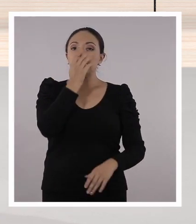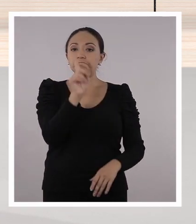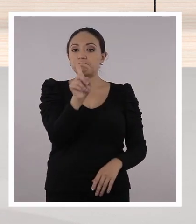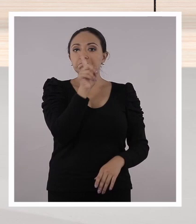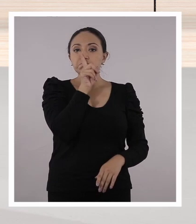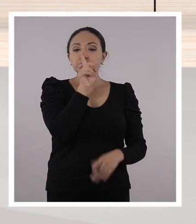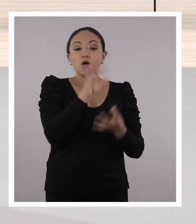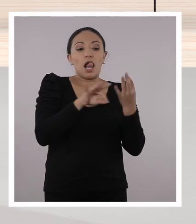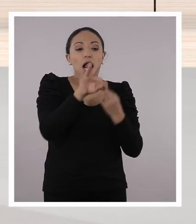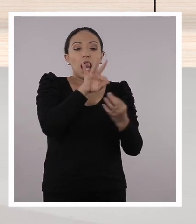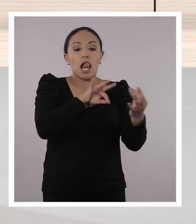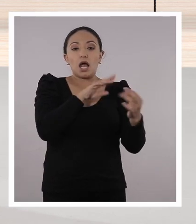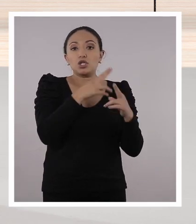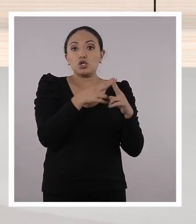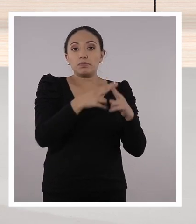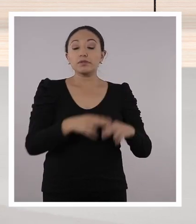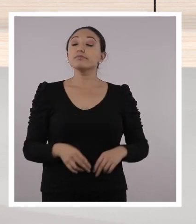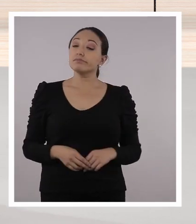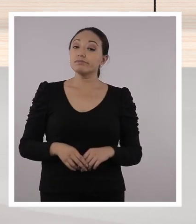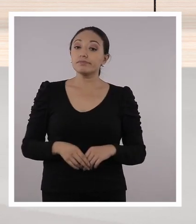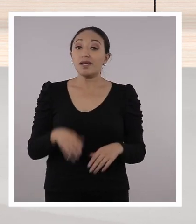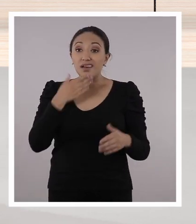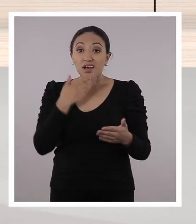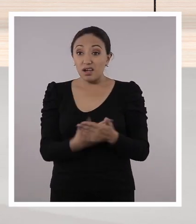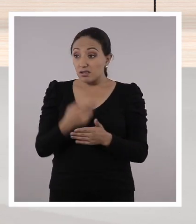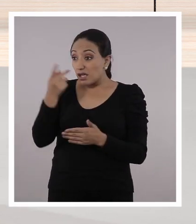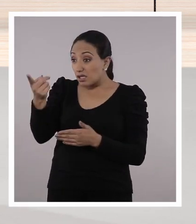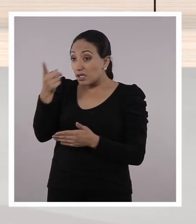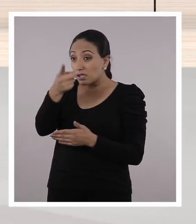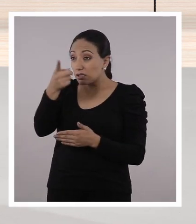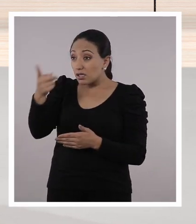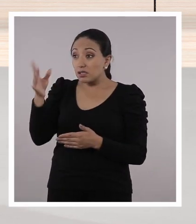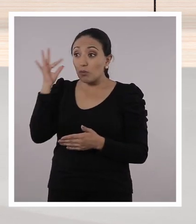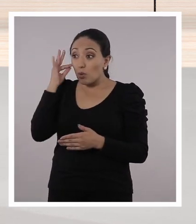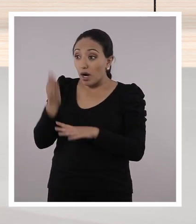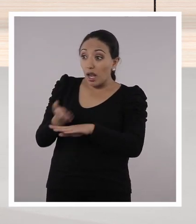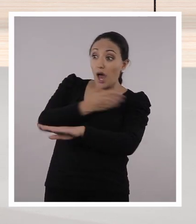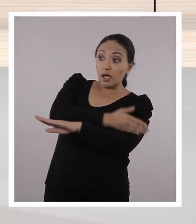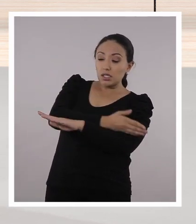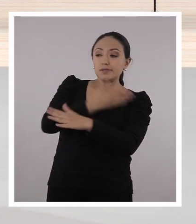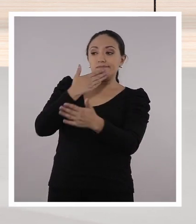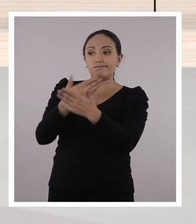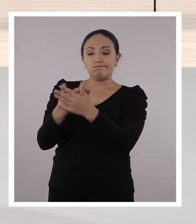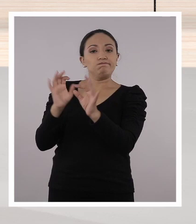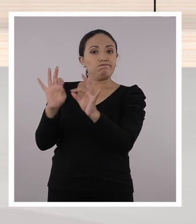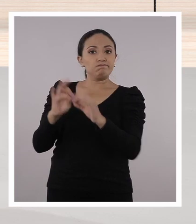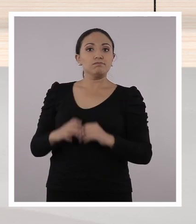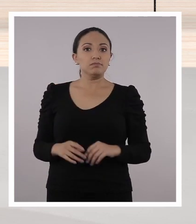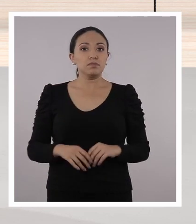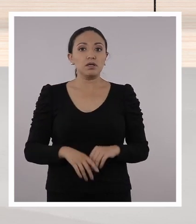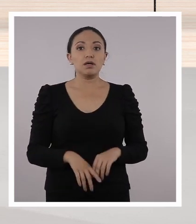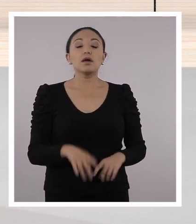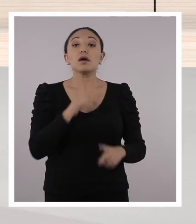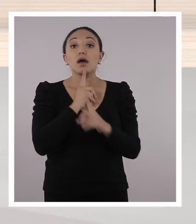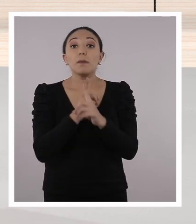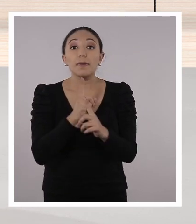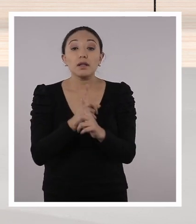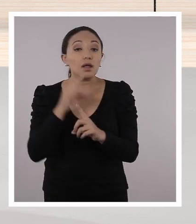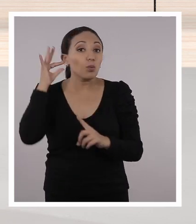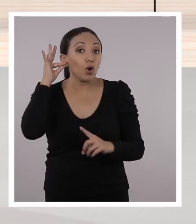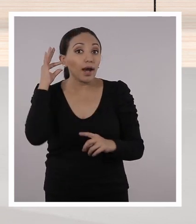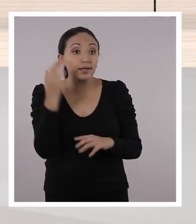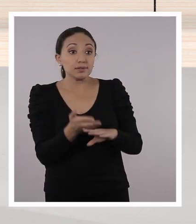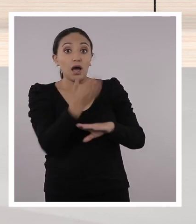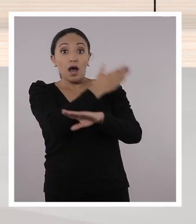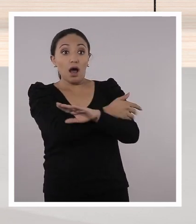todos los espacios en realidad. Claro que sí, y es gracias a estas mujeres precursoras que estuvieron antes de nosotras. Sí, Nelly, como tú dices,